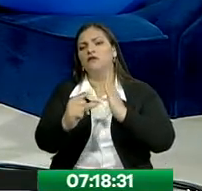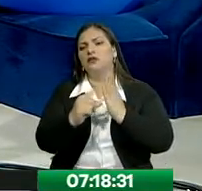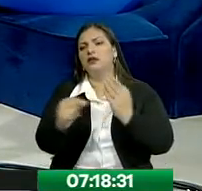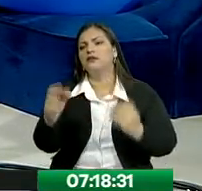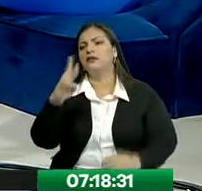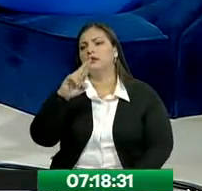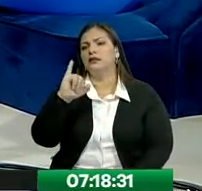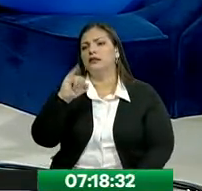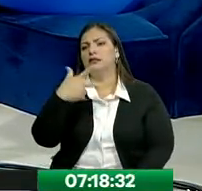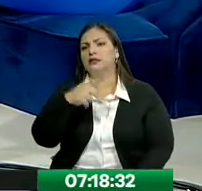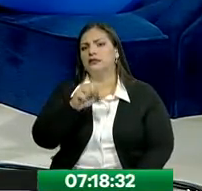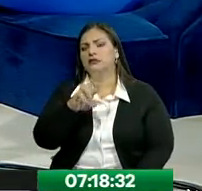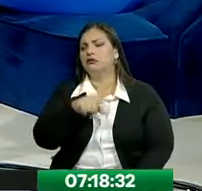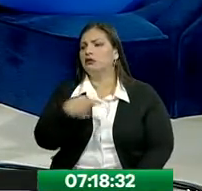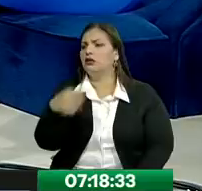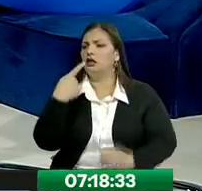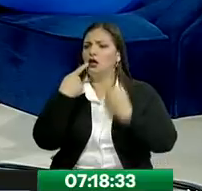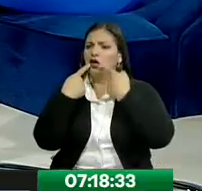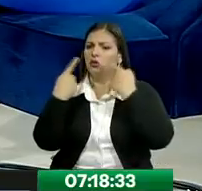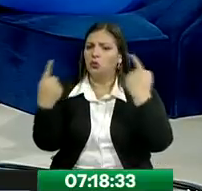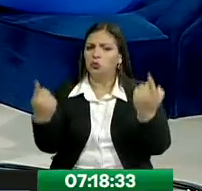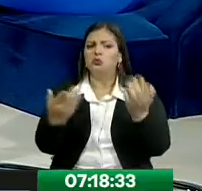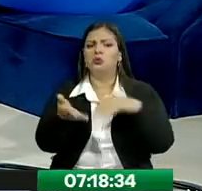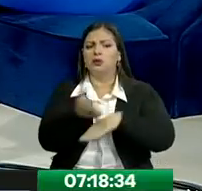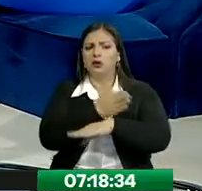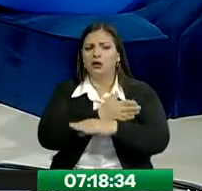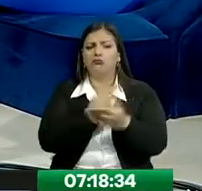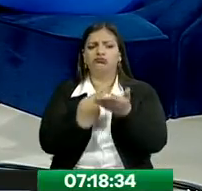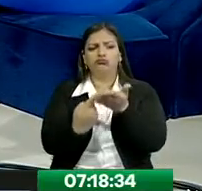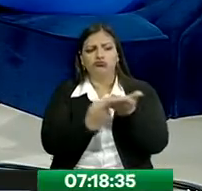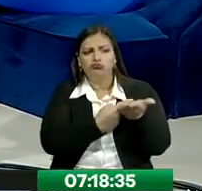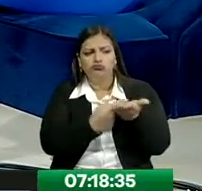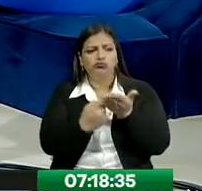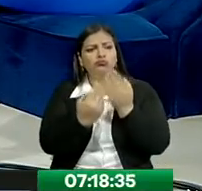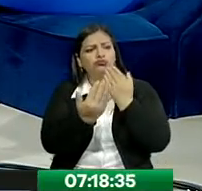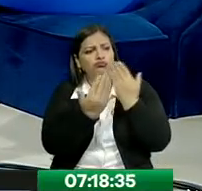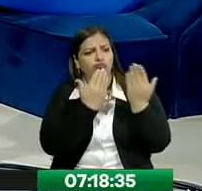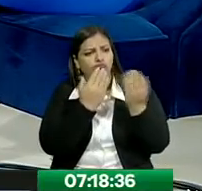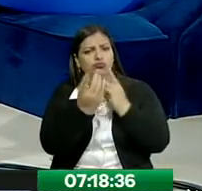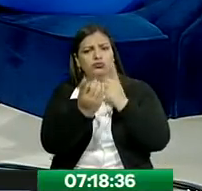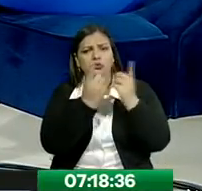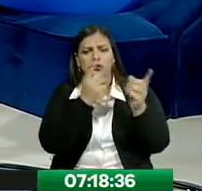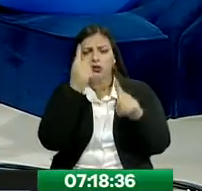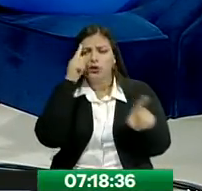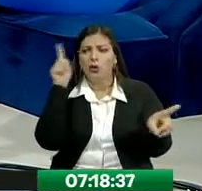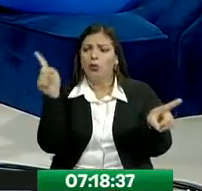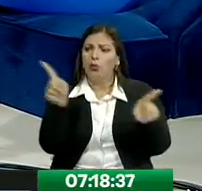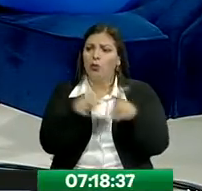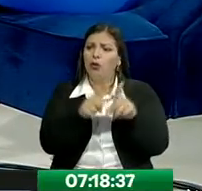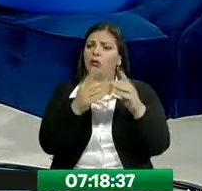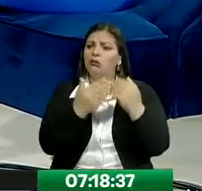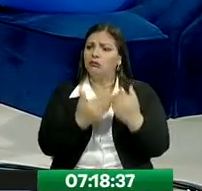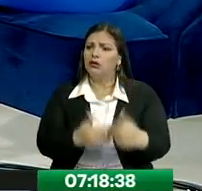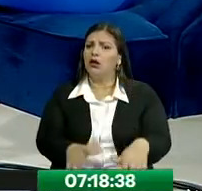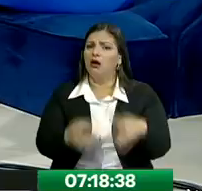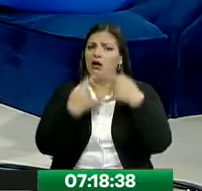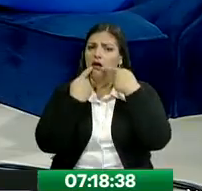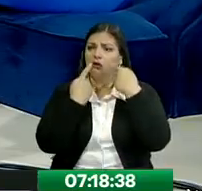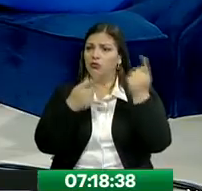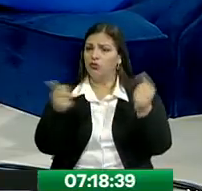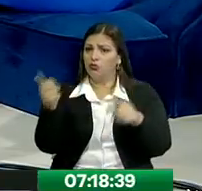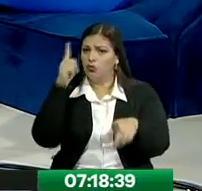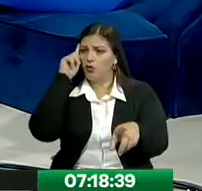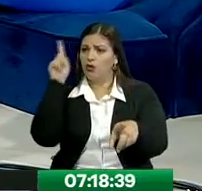mesas de diálogo, de trabajo, de consenso, se tomará decisión con respecto a la focalización de los